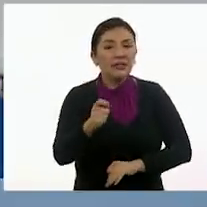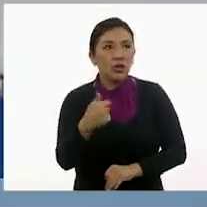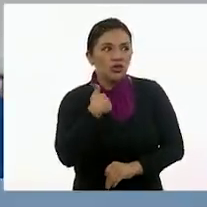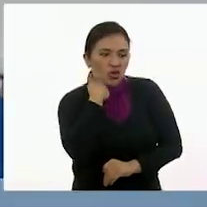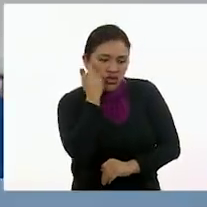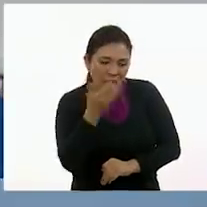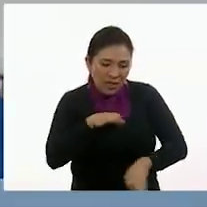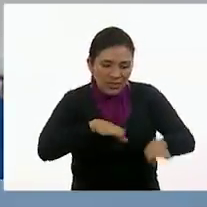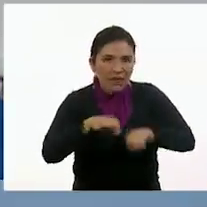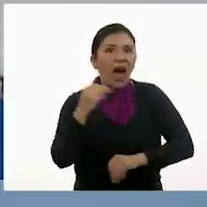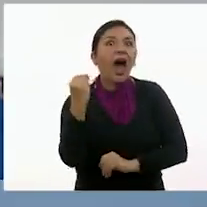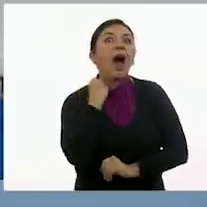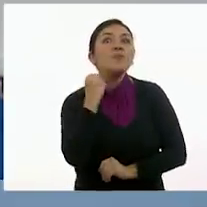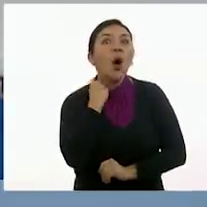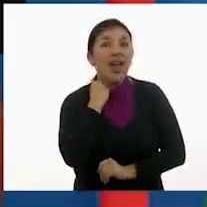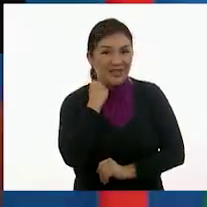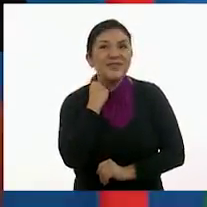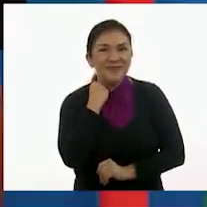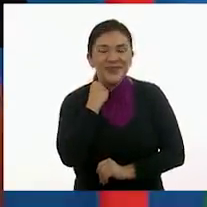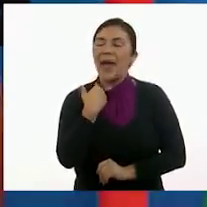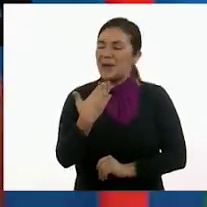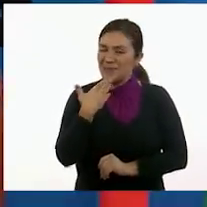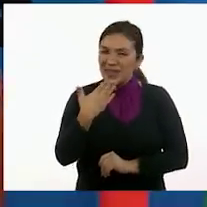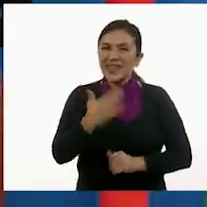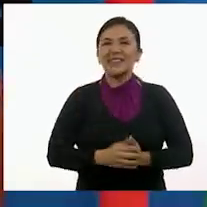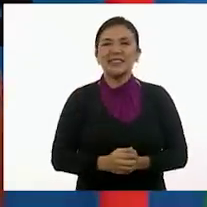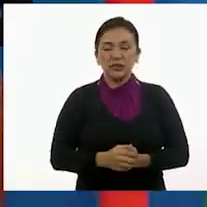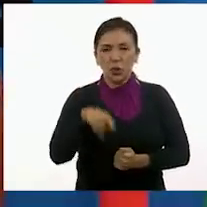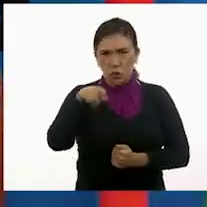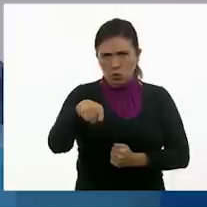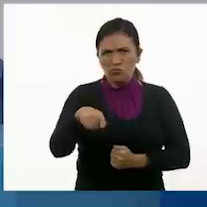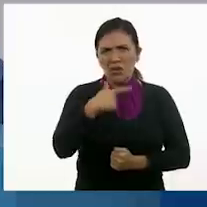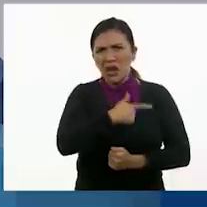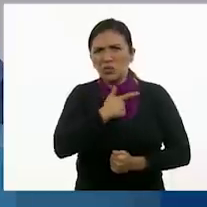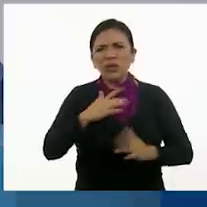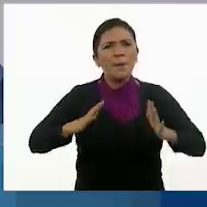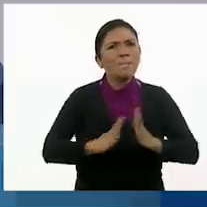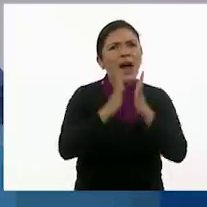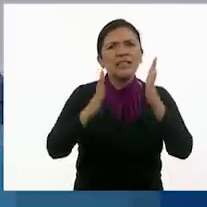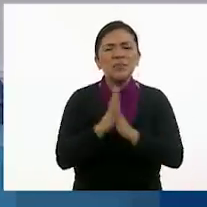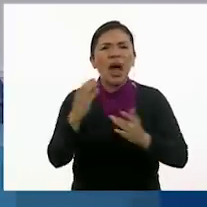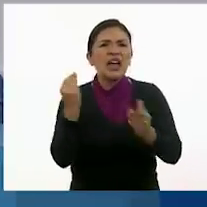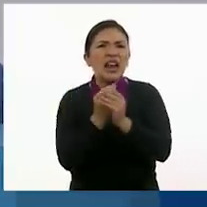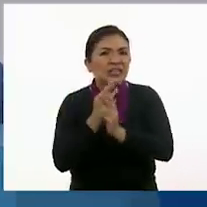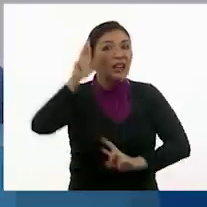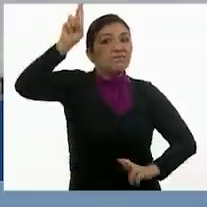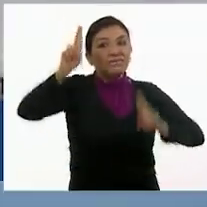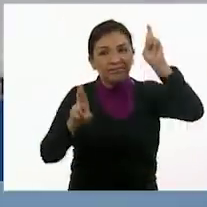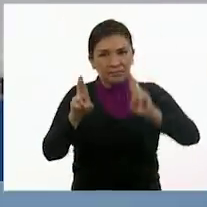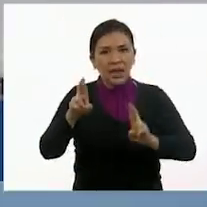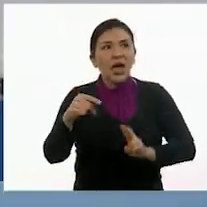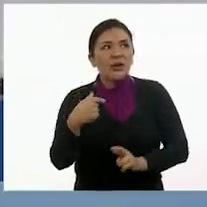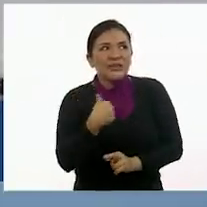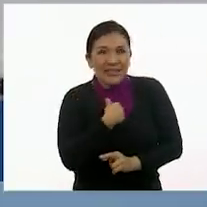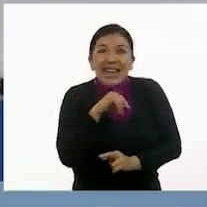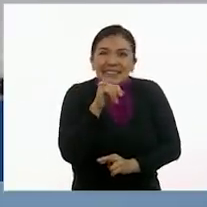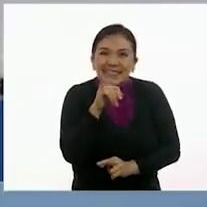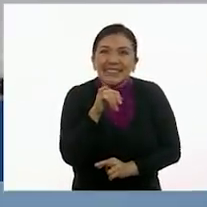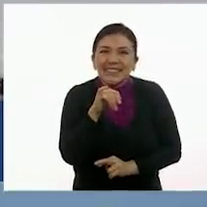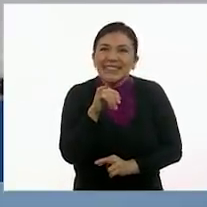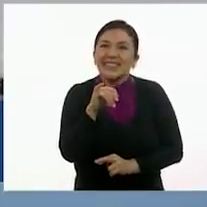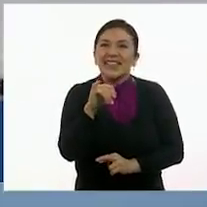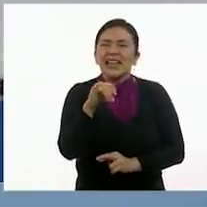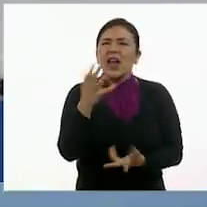abogado. Okay. ¿Y eres participativo en tus clases? Uy, yo creo que sí. O